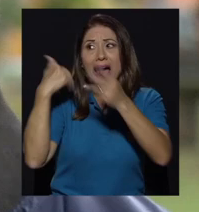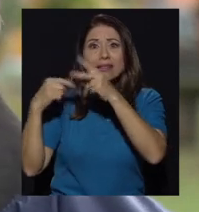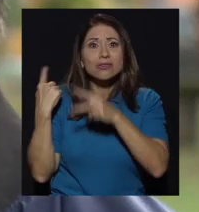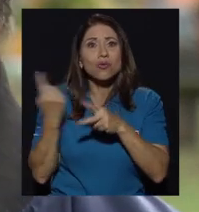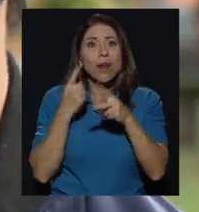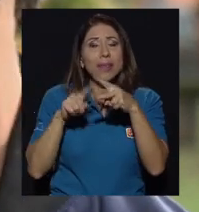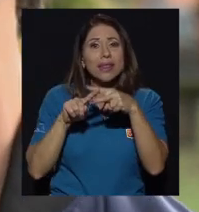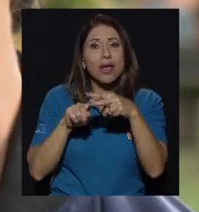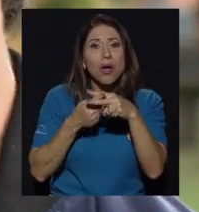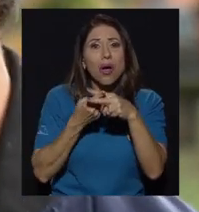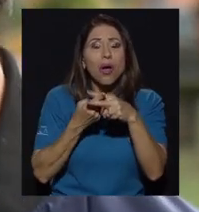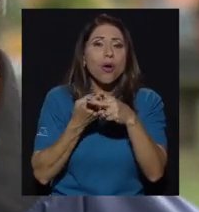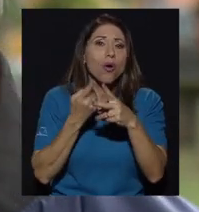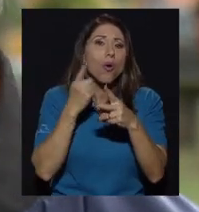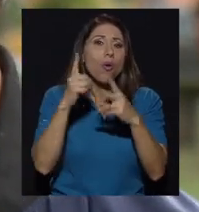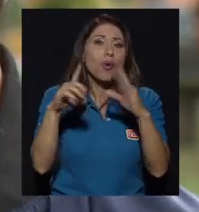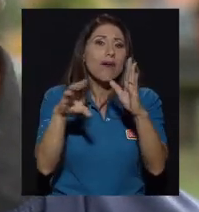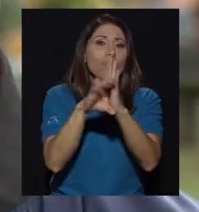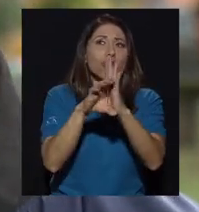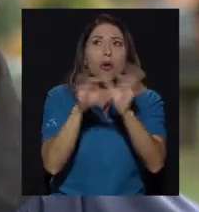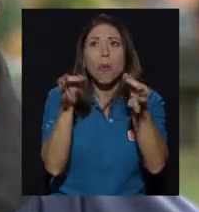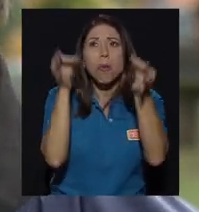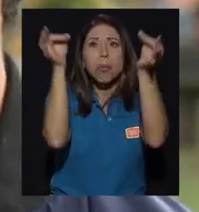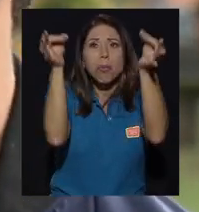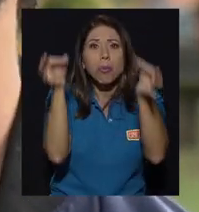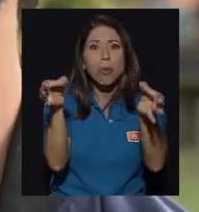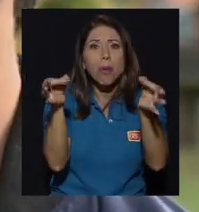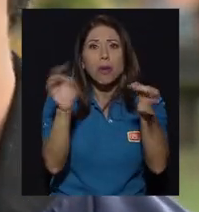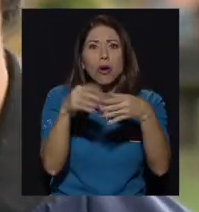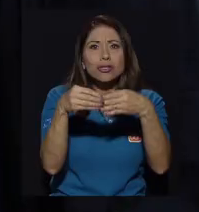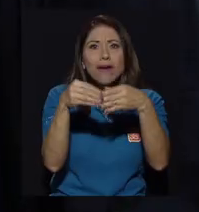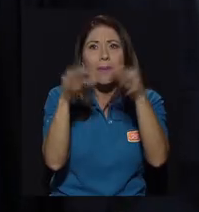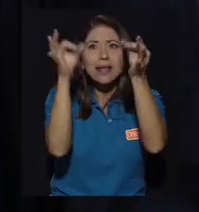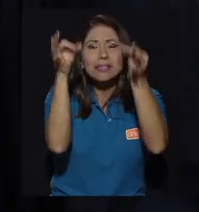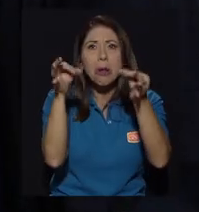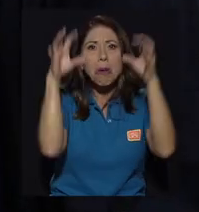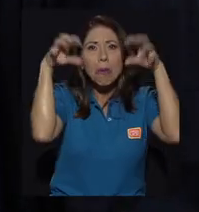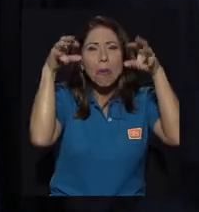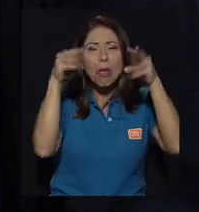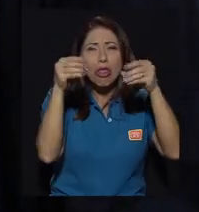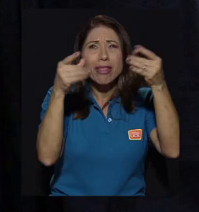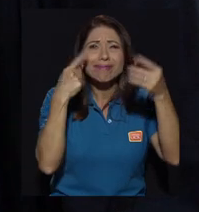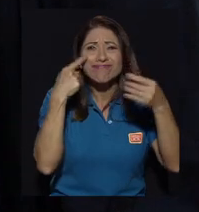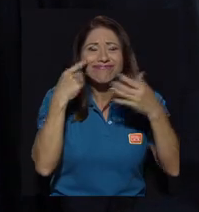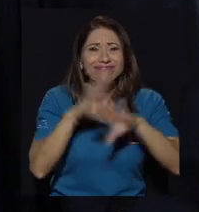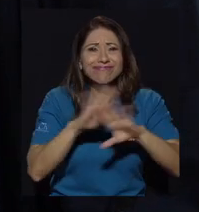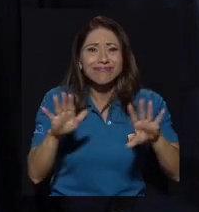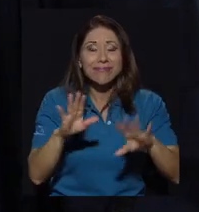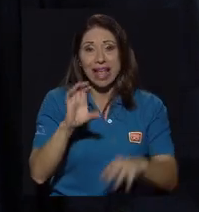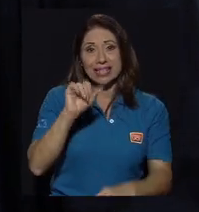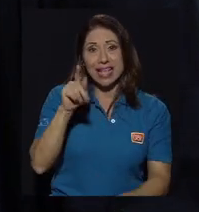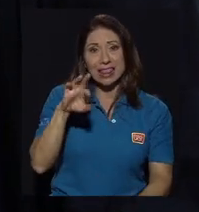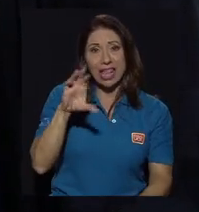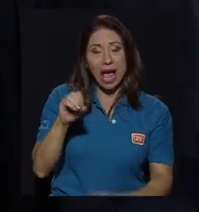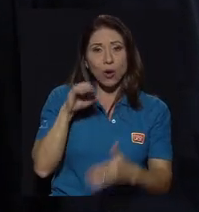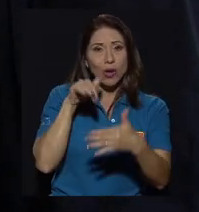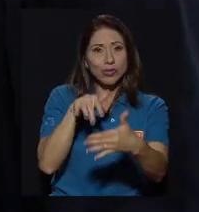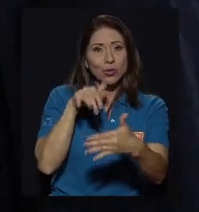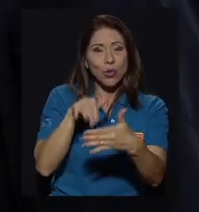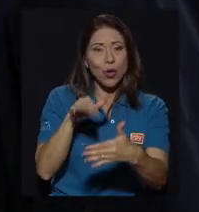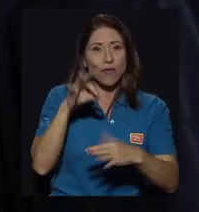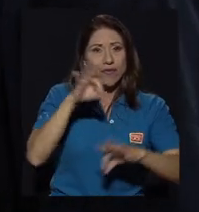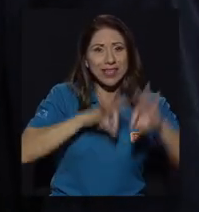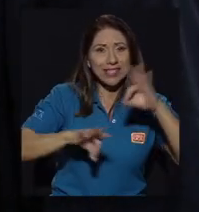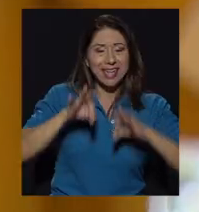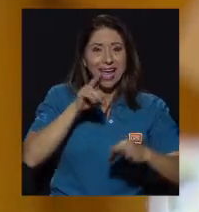cuando llovía esa foto no estaba emplasticada, entonces se mojaba y era difícil accederla. Santiago estudió física en